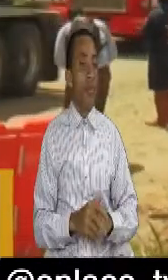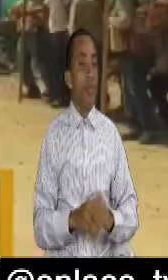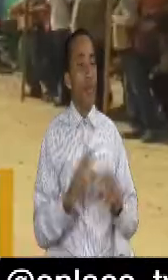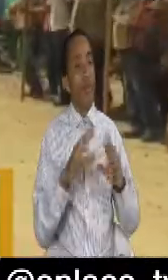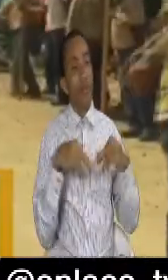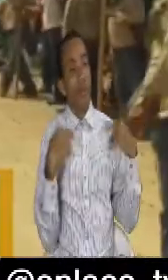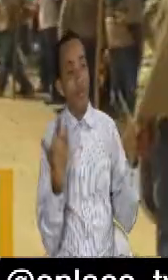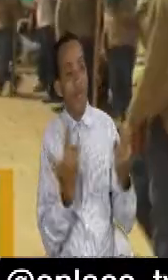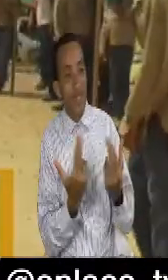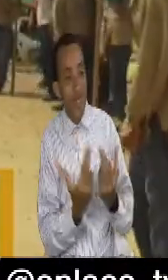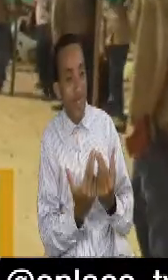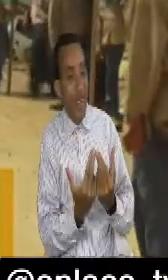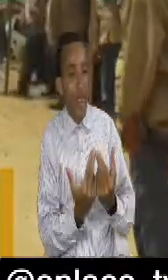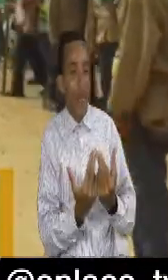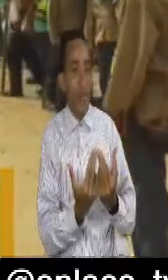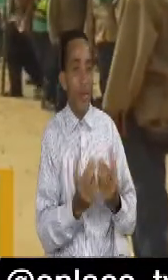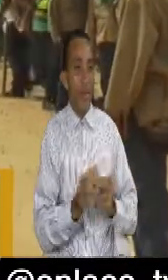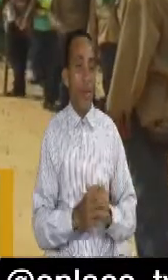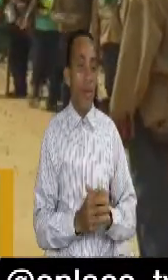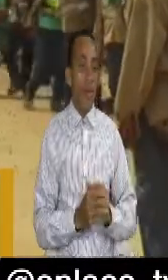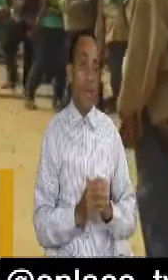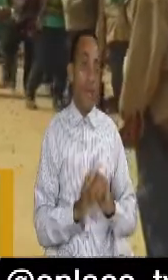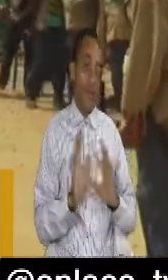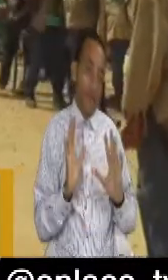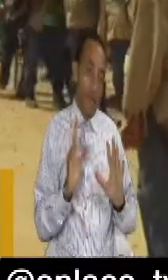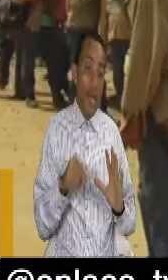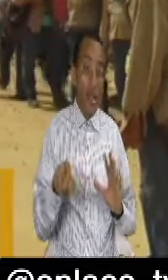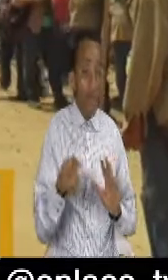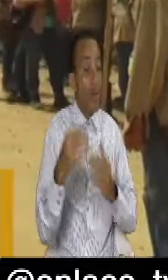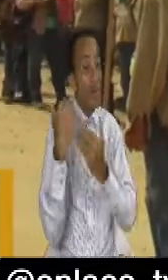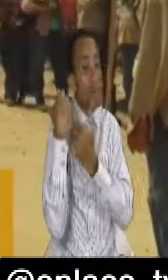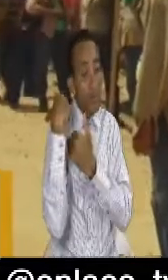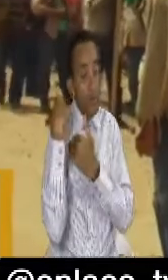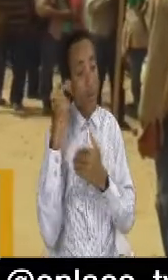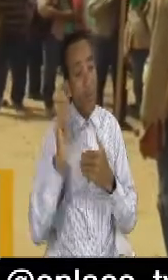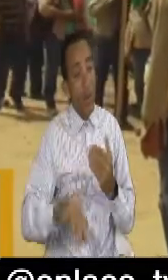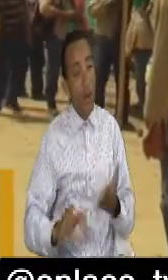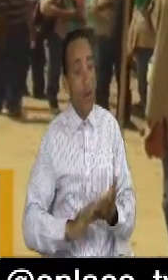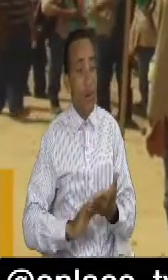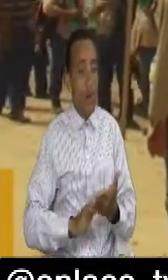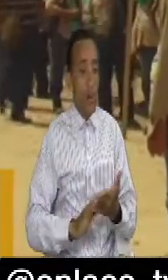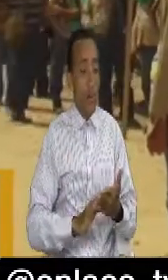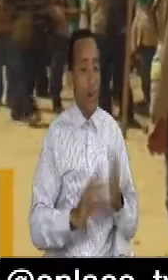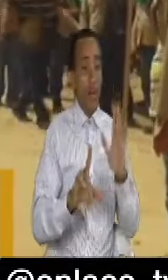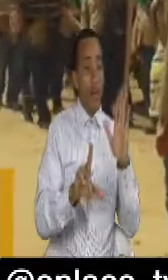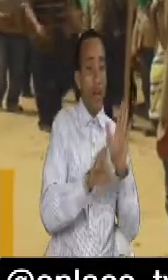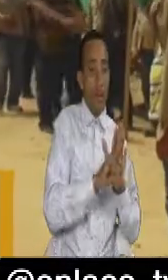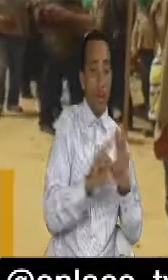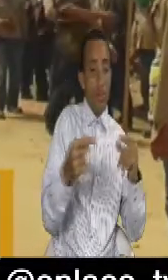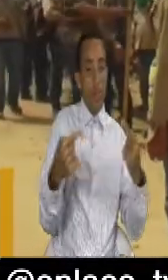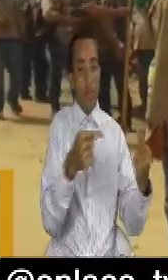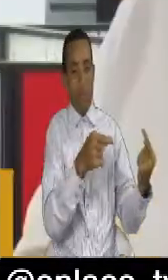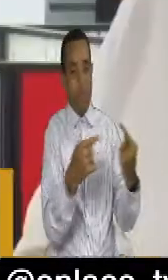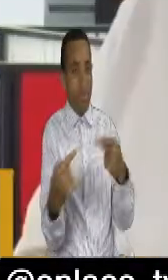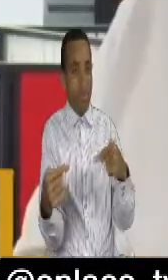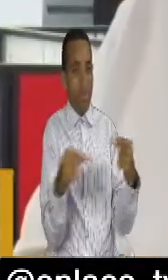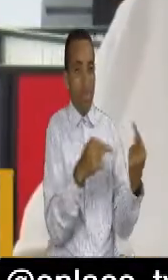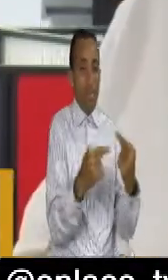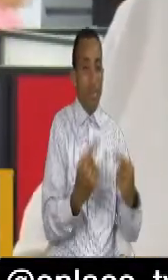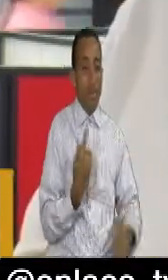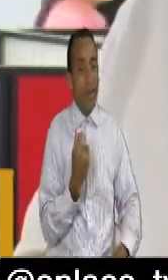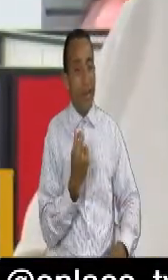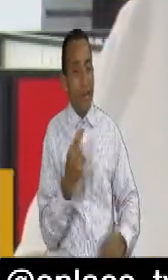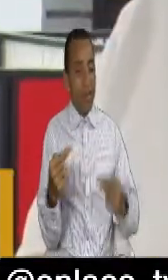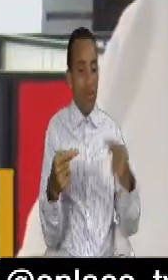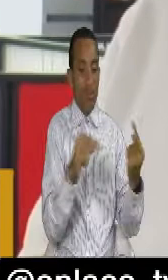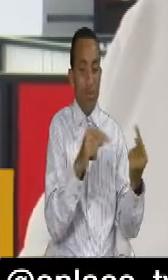reunión que pues de alguna manera ellos tenían que resolver las diferencias jurídicas y financieras que existan entre estas dos empresas